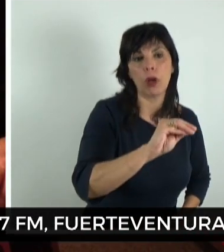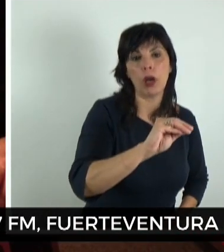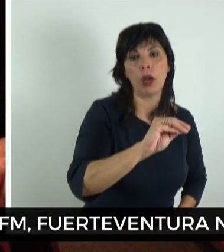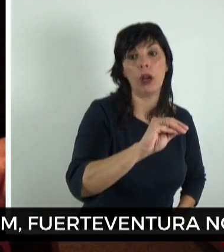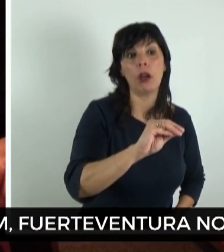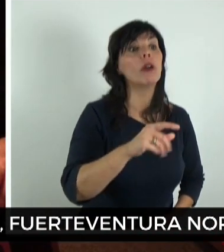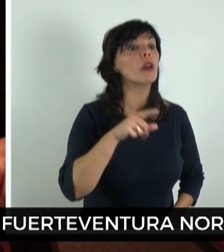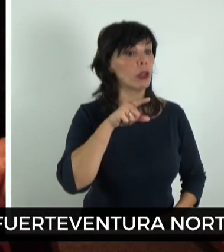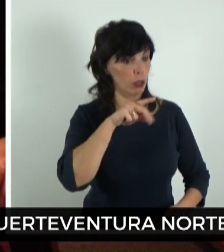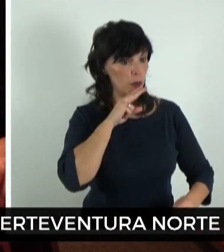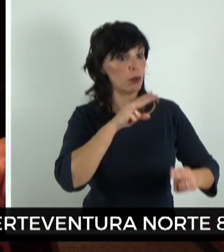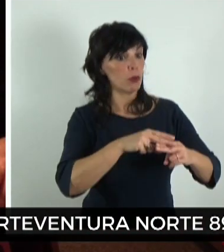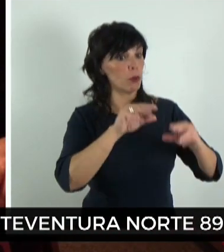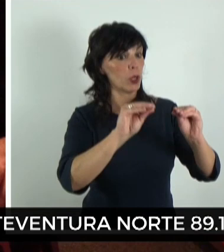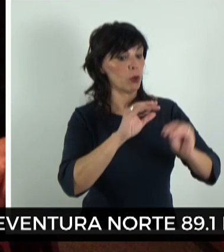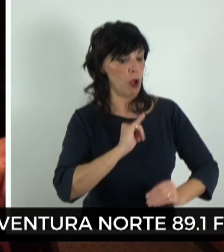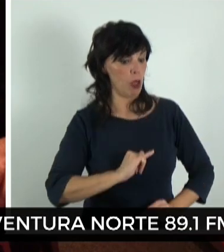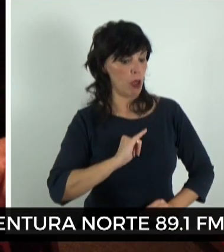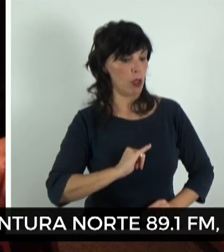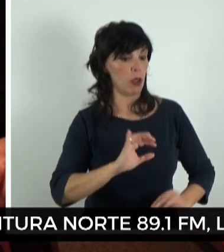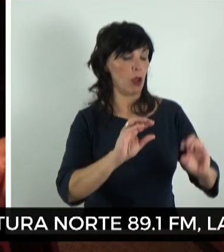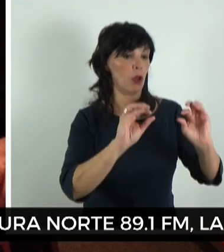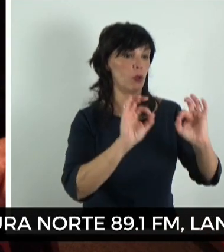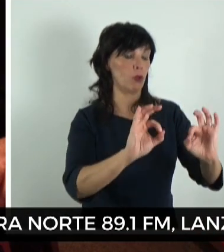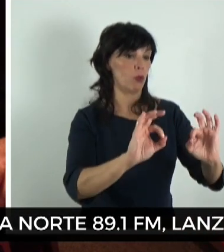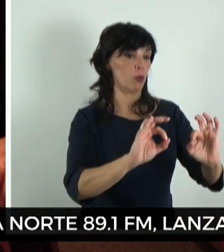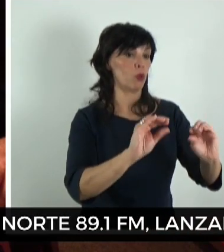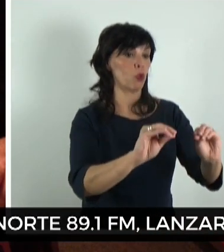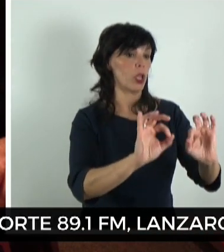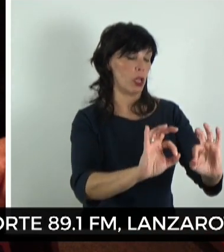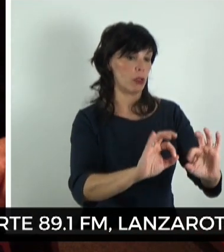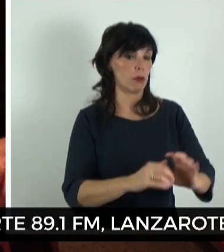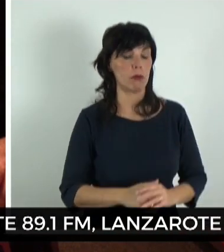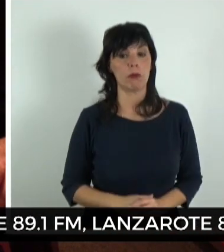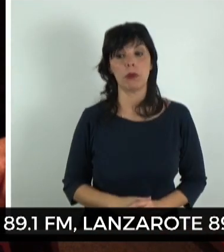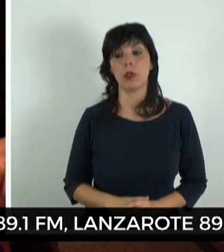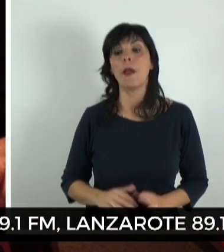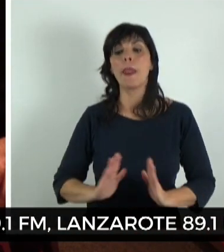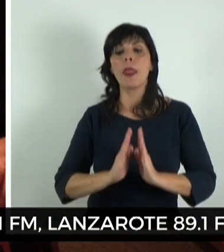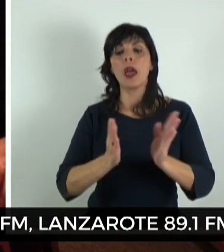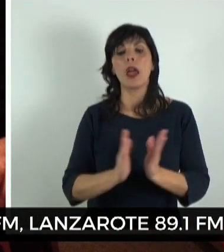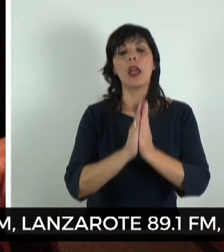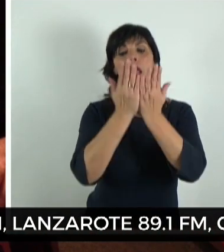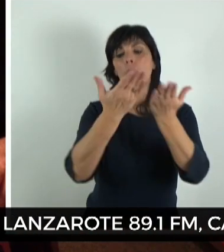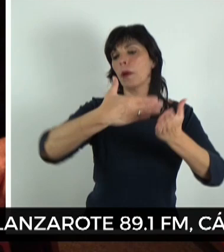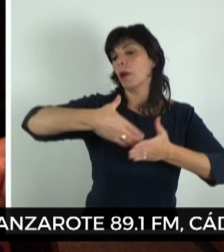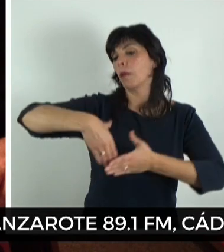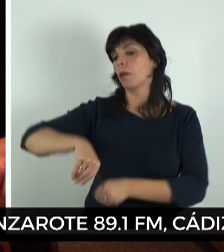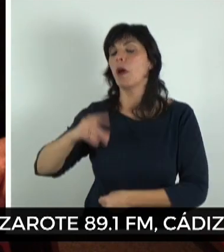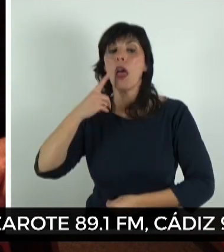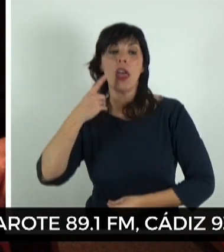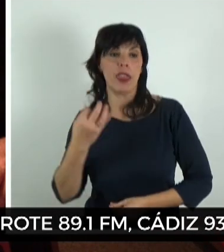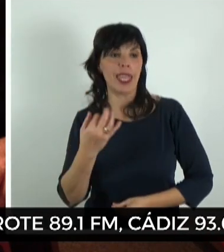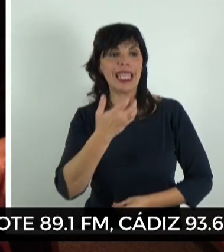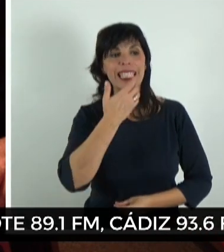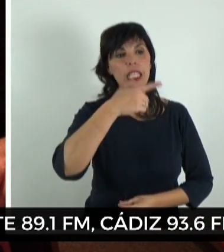en tu nombre. Por eso, al que vence, dice Apocalipsis, le daré un nuevo nombre en